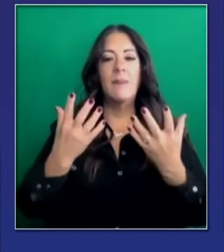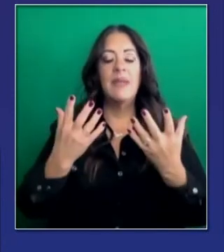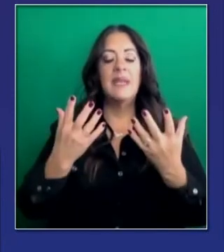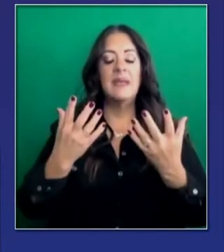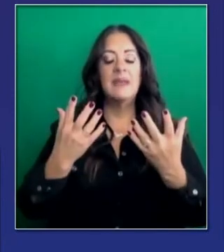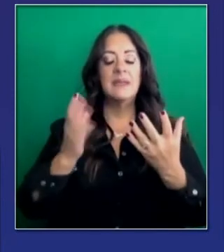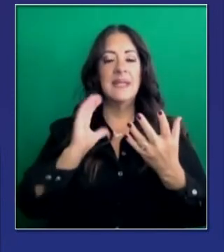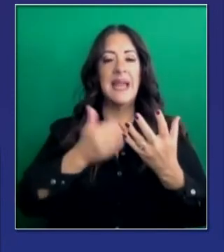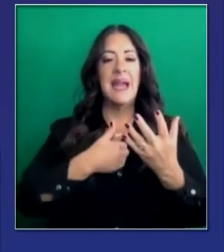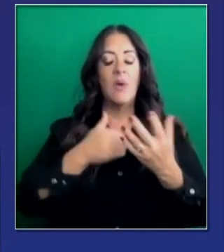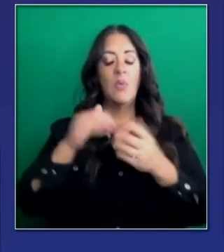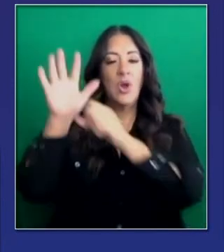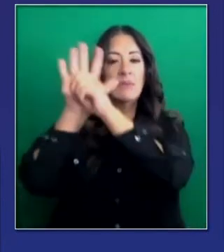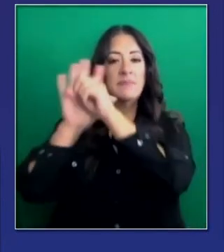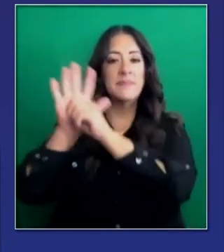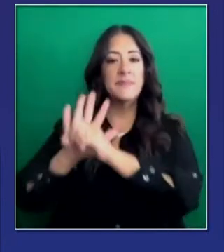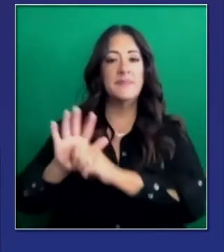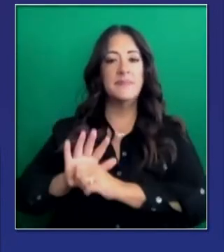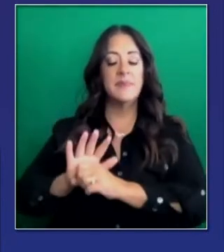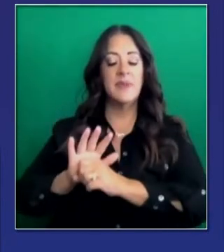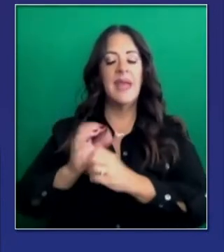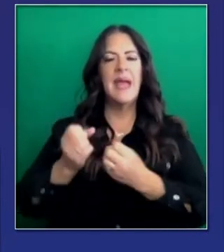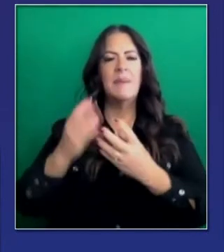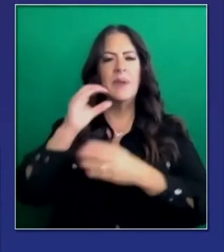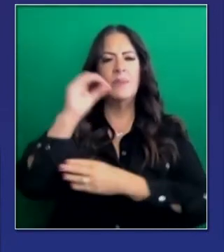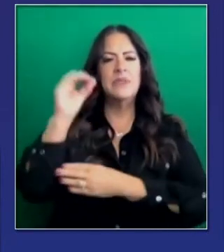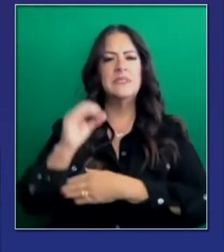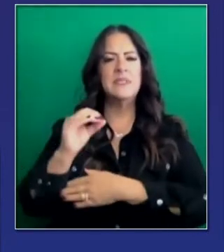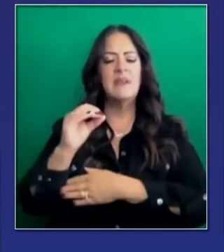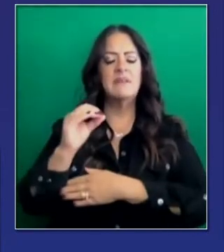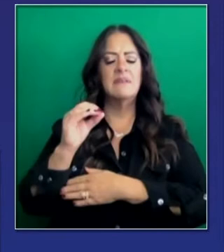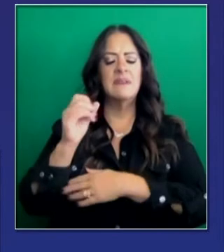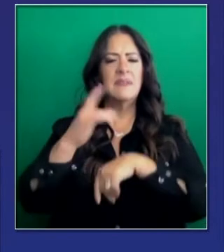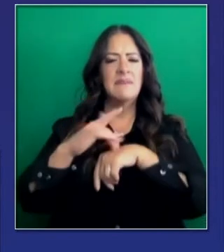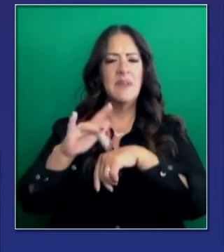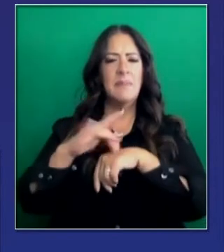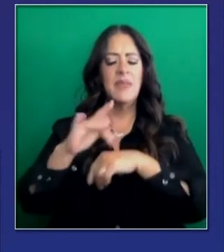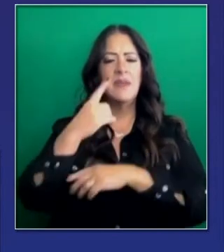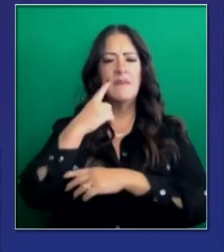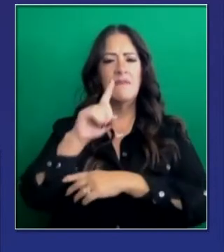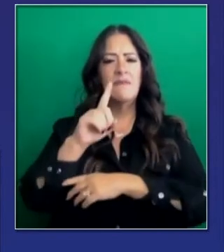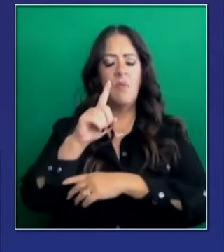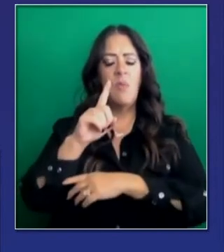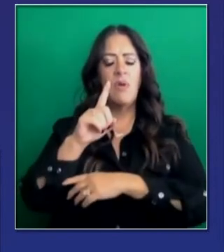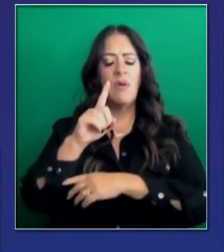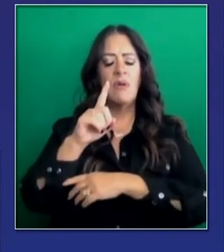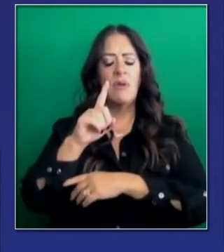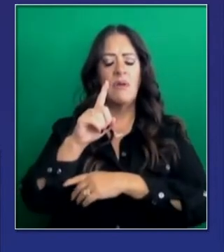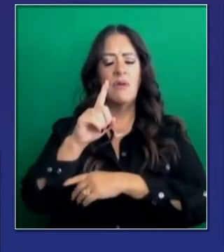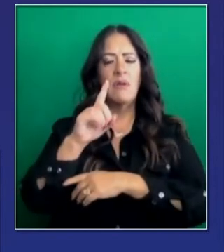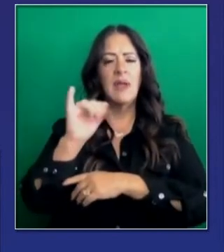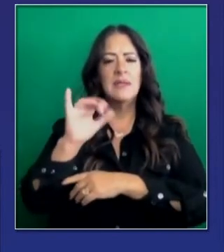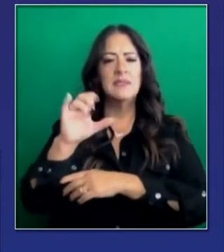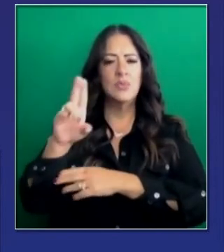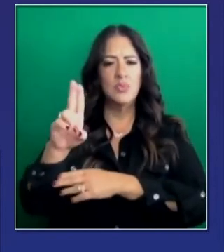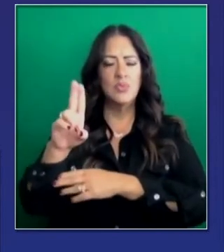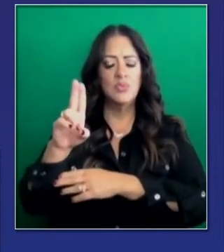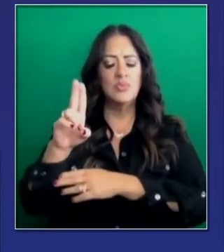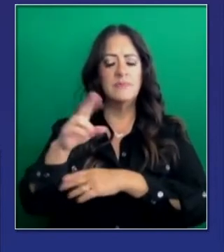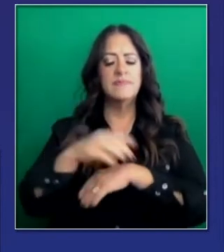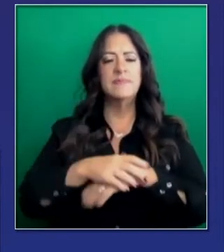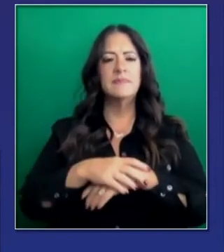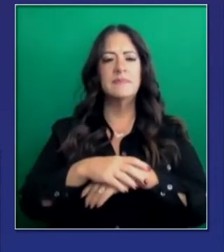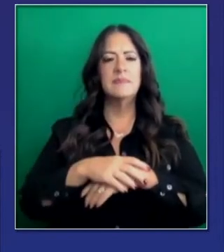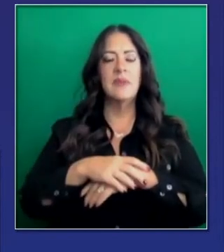embargo este es el punto en que hay que ser respetuosos de la realidad con esta capacidad esto no significa que nadie